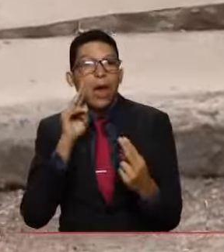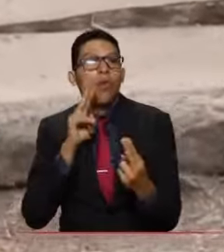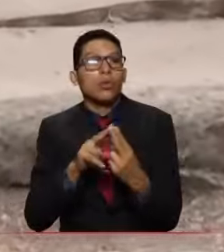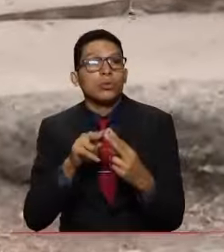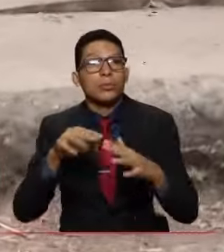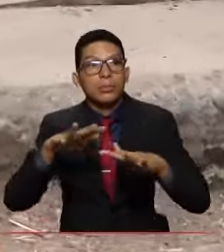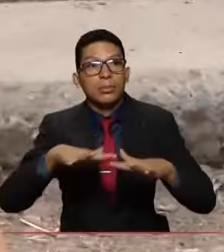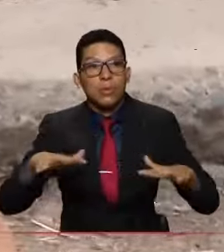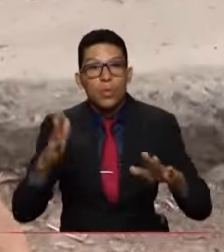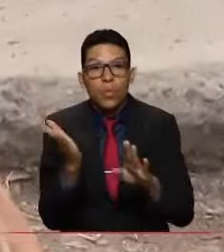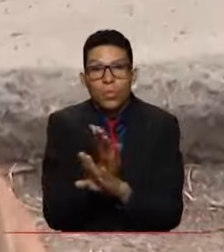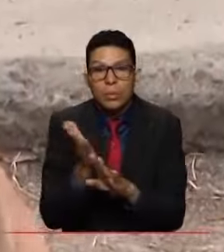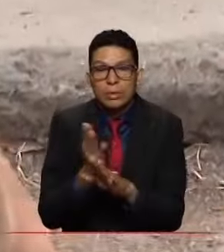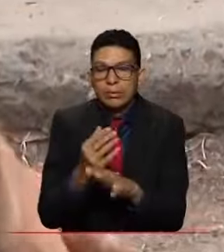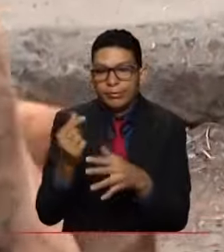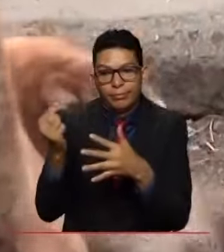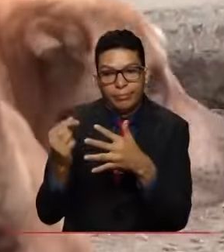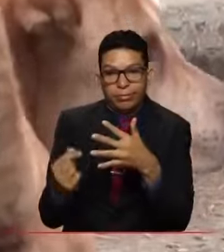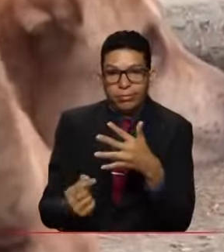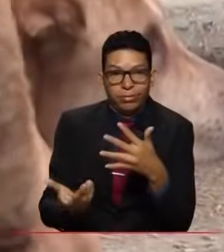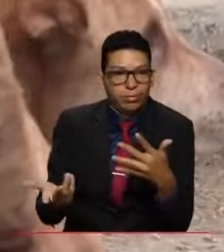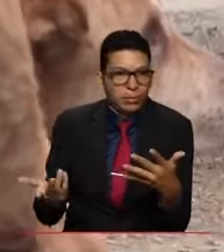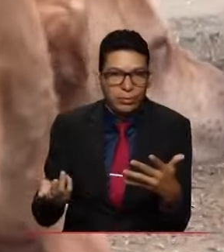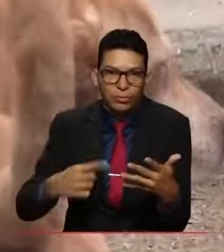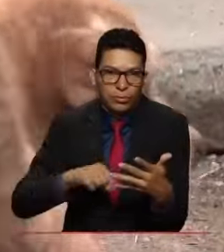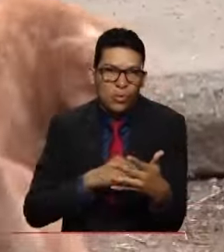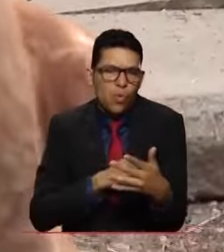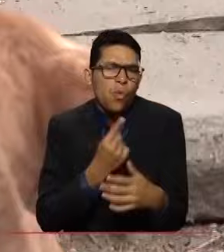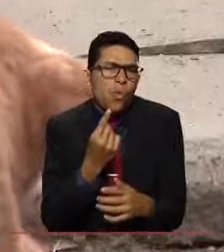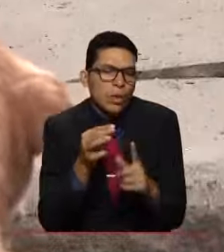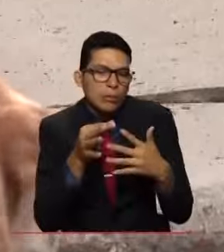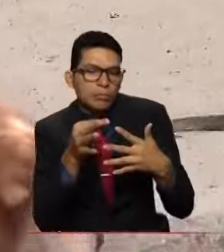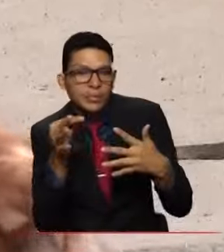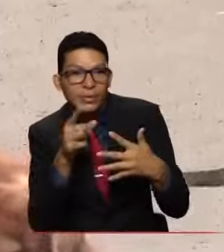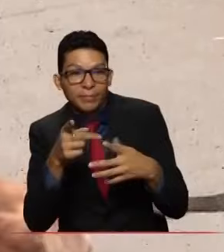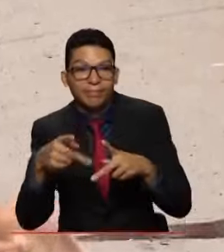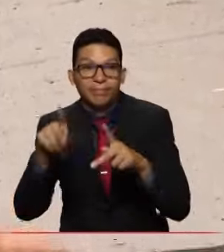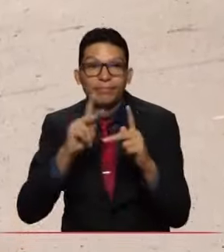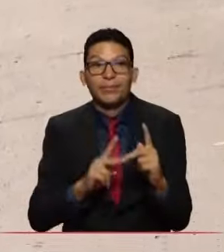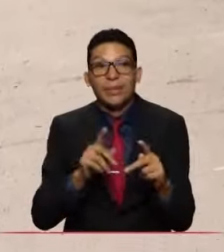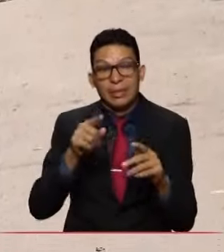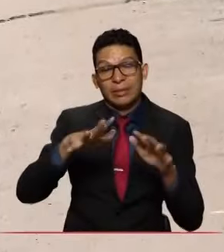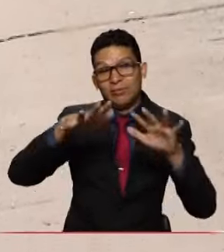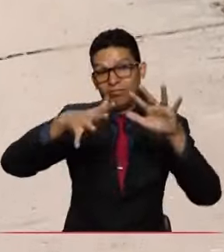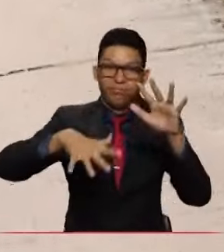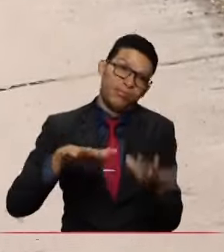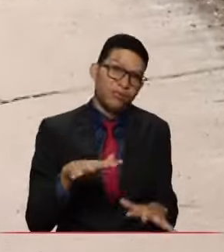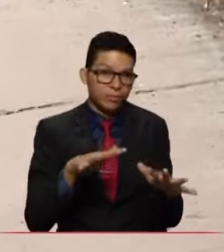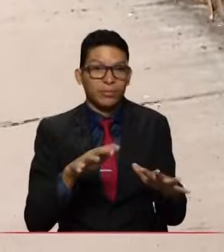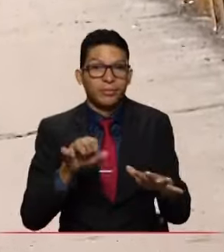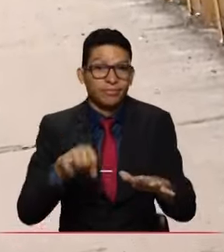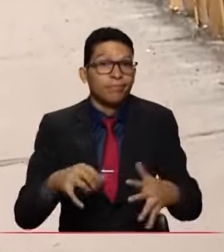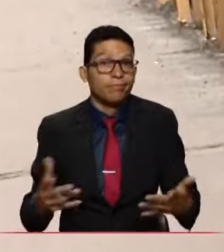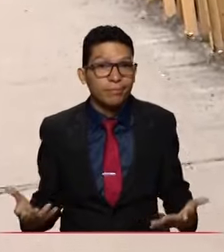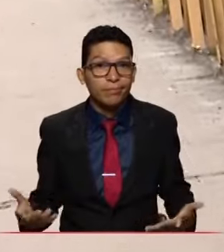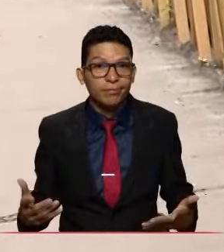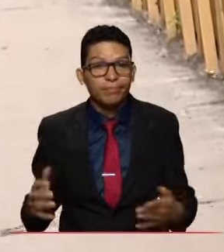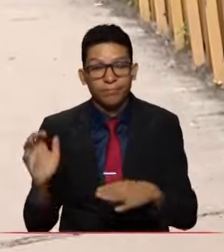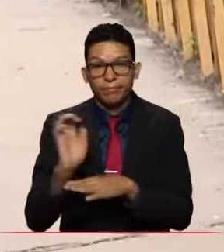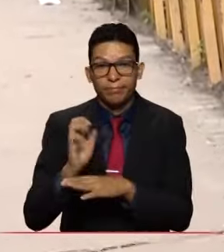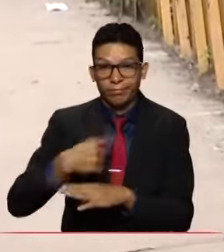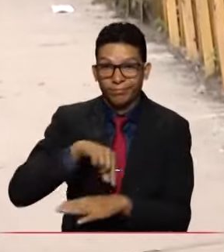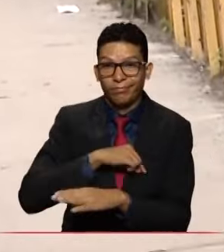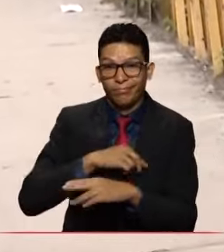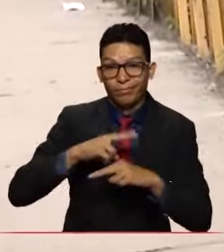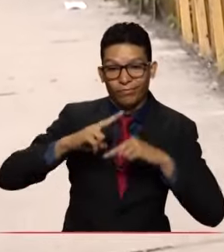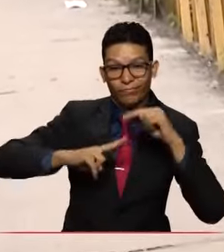la problemática de tantas que tenemos y la verdad ya en cualquier momento este puente se nos va a caer. Y eso le pedimos a las entidades de infraestructura